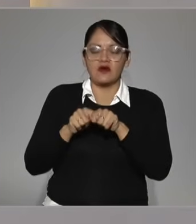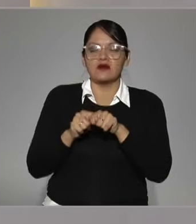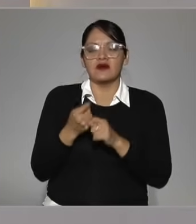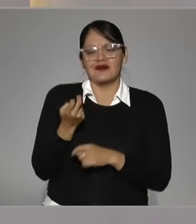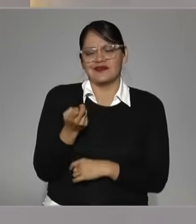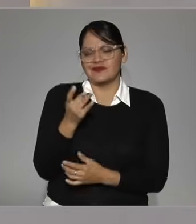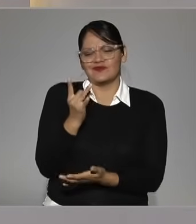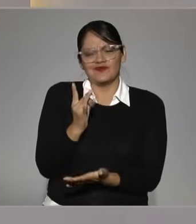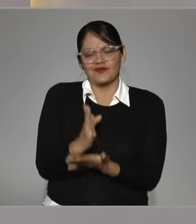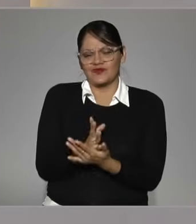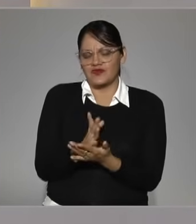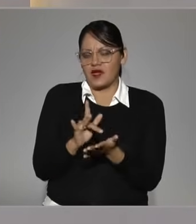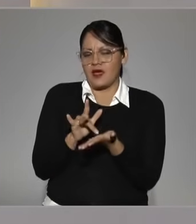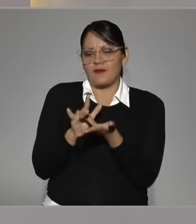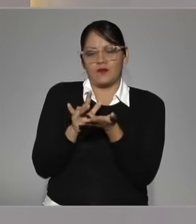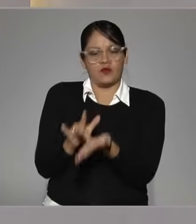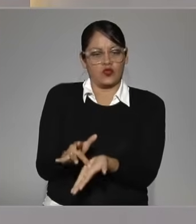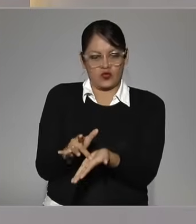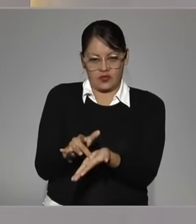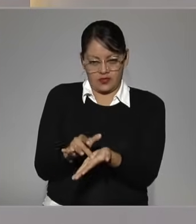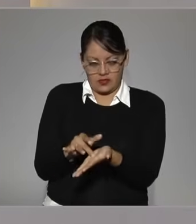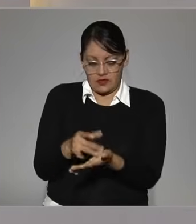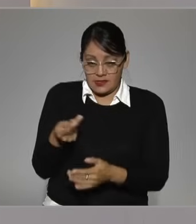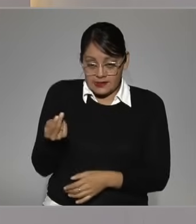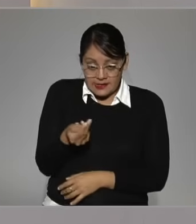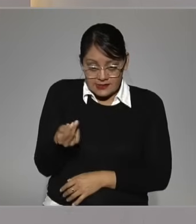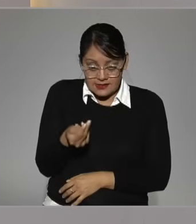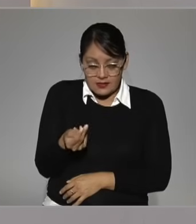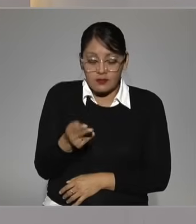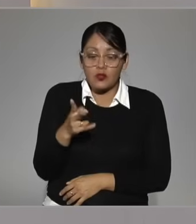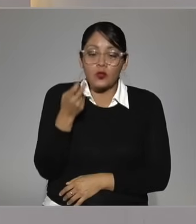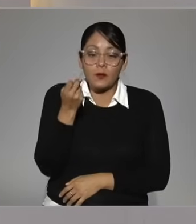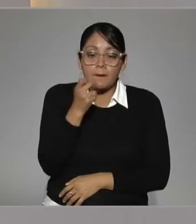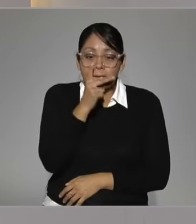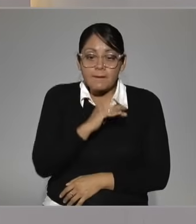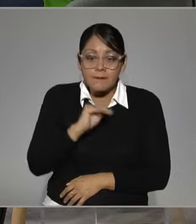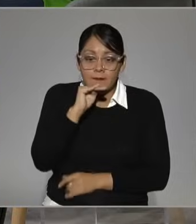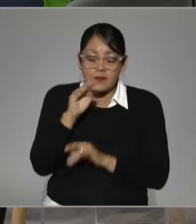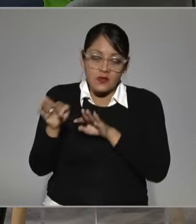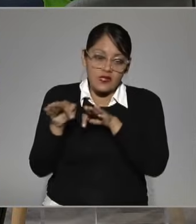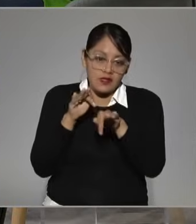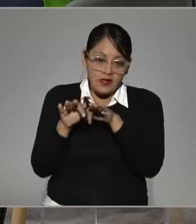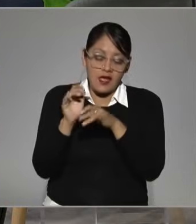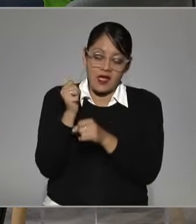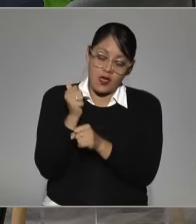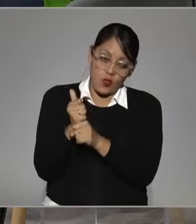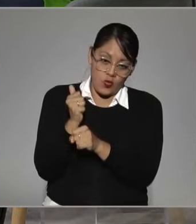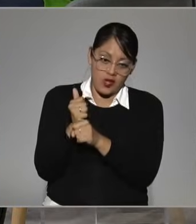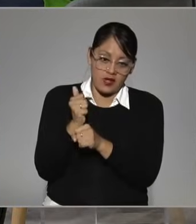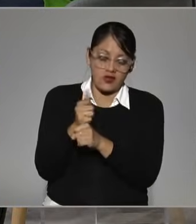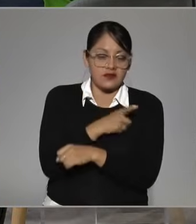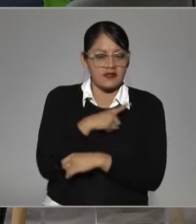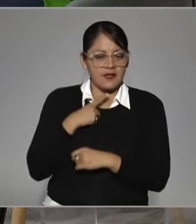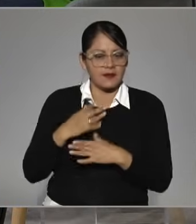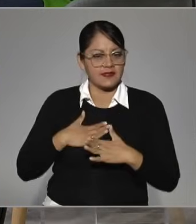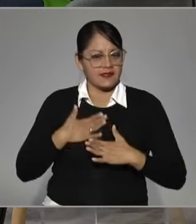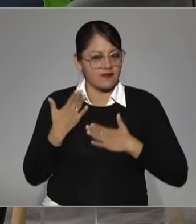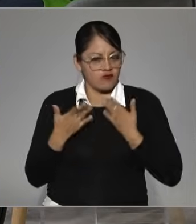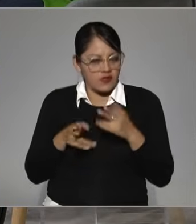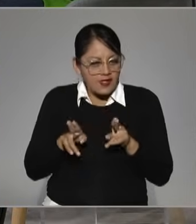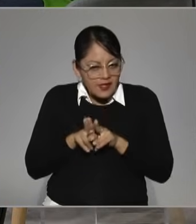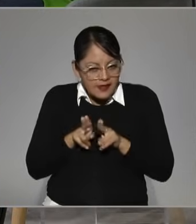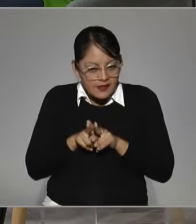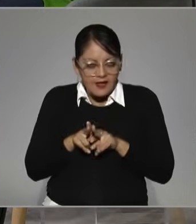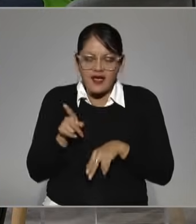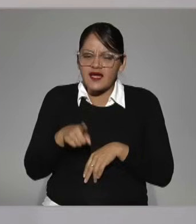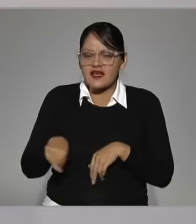solamente son una red de apoyo cuando se requiere, por lo que los padres trabajan. Los abuelos es para que disfruten de sus nietos, ellos